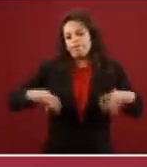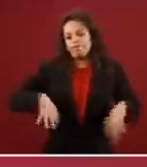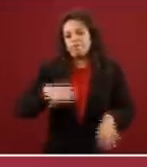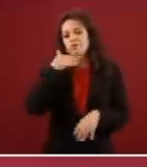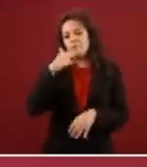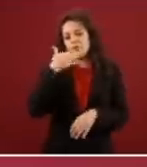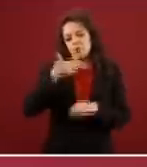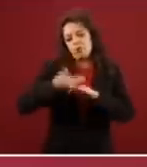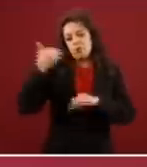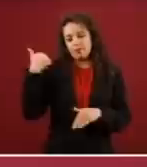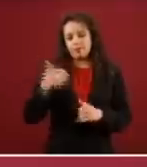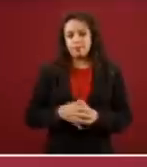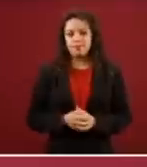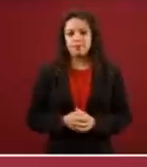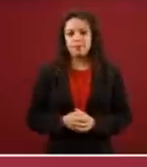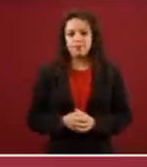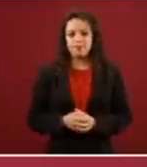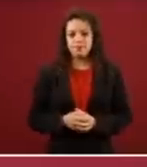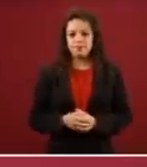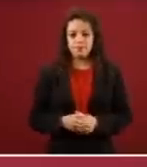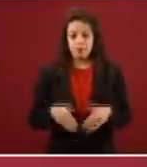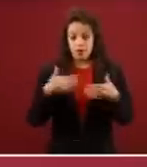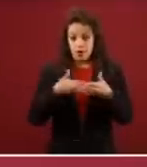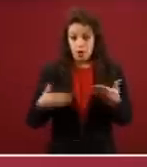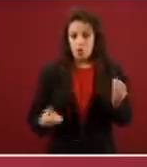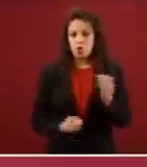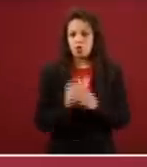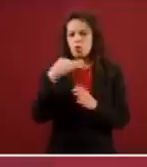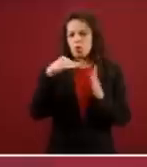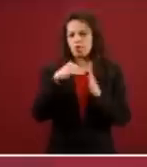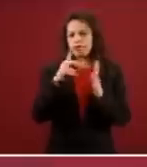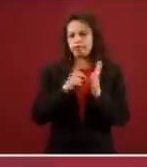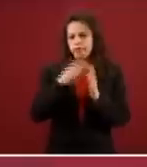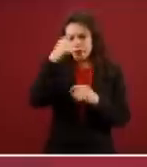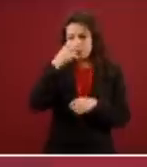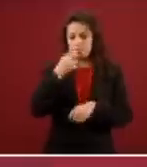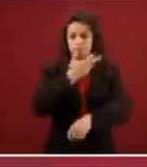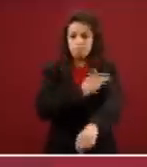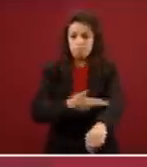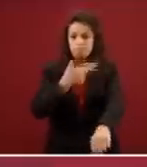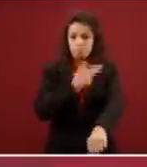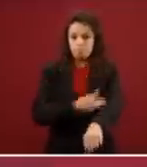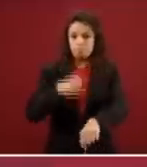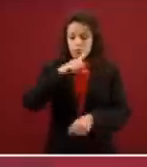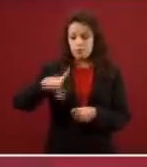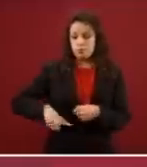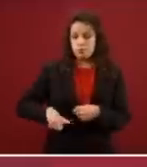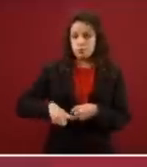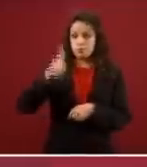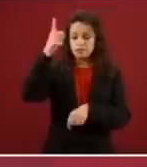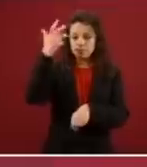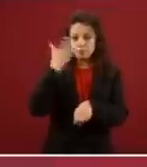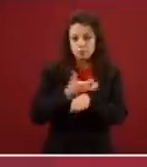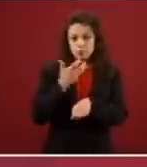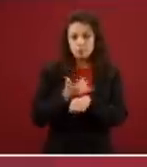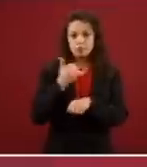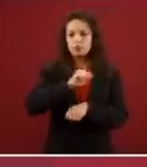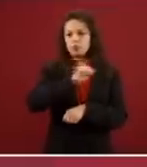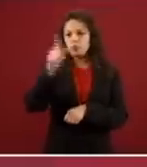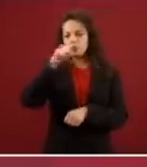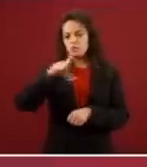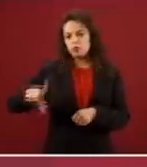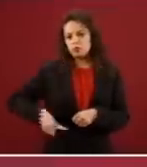crear el mecanismo para hacer las gestiones en el gobierno estadounidense y en otros gobiernos para que